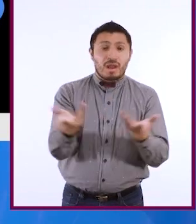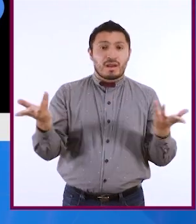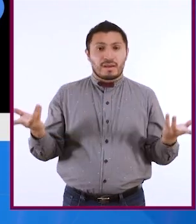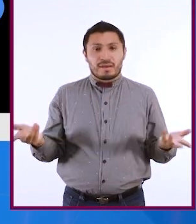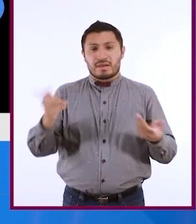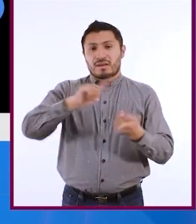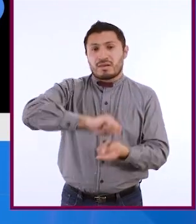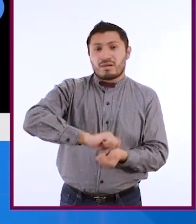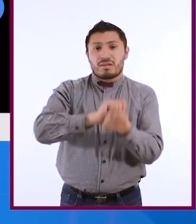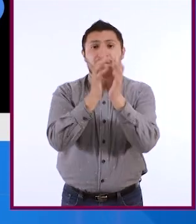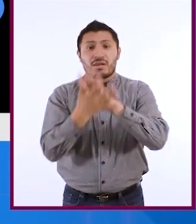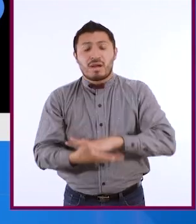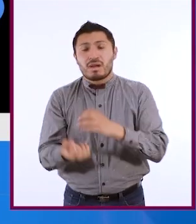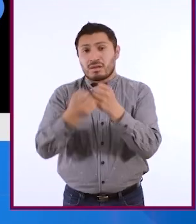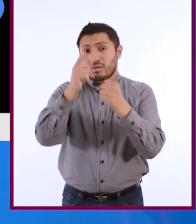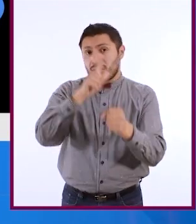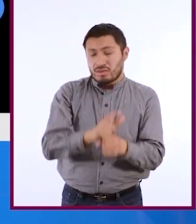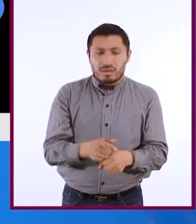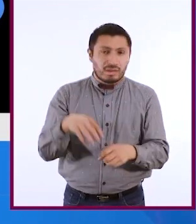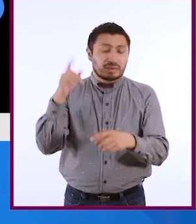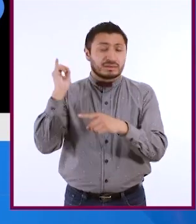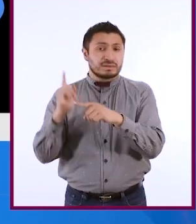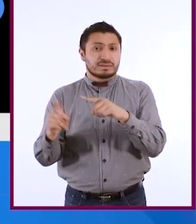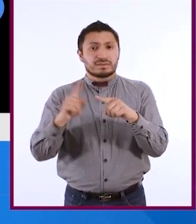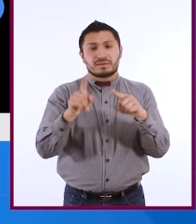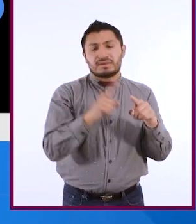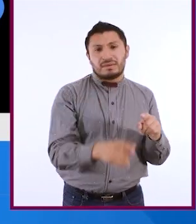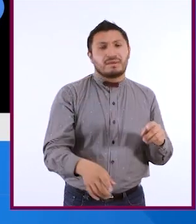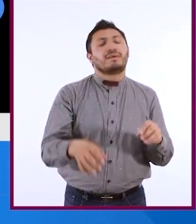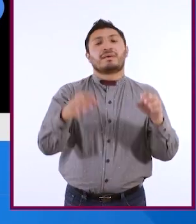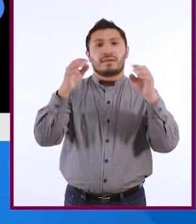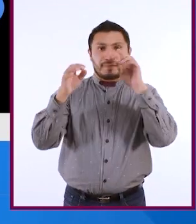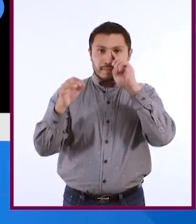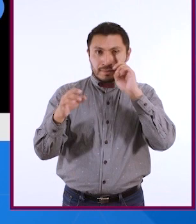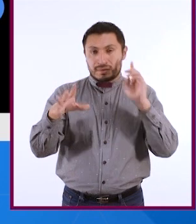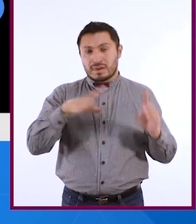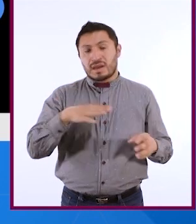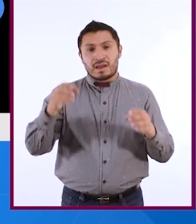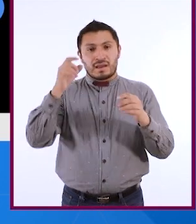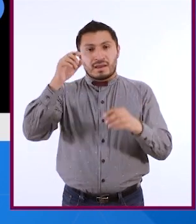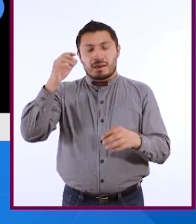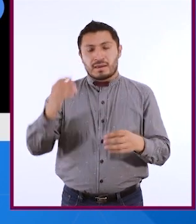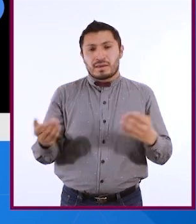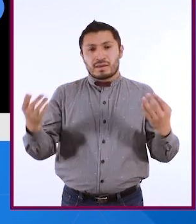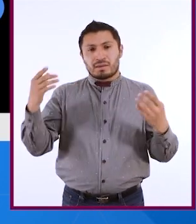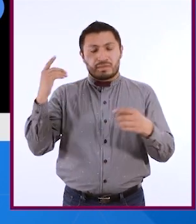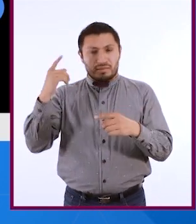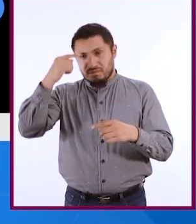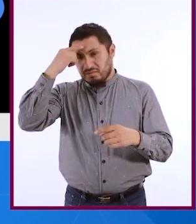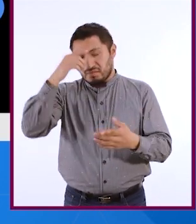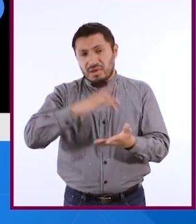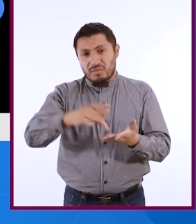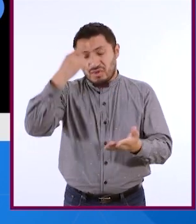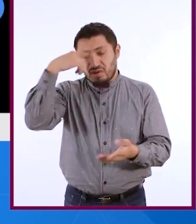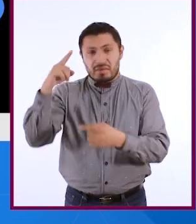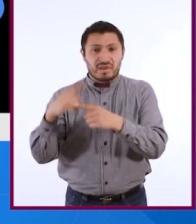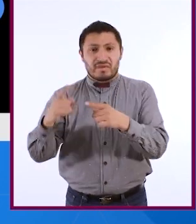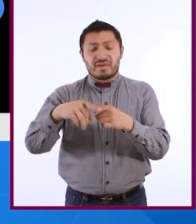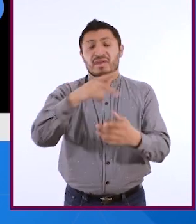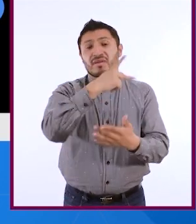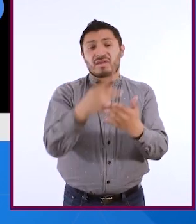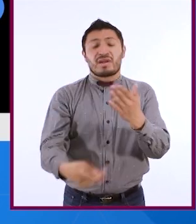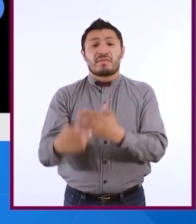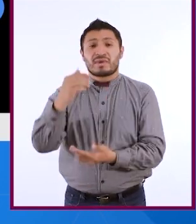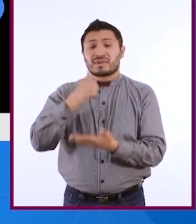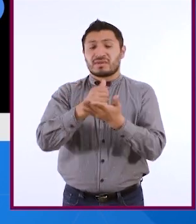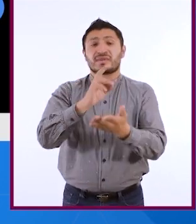a transformaciones sociales de mayor calado, de tener influencia sobre los distintos programas para mejorarlos. Y